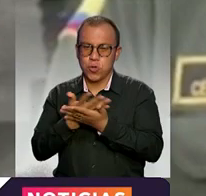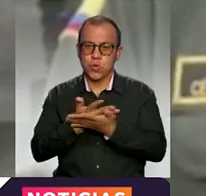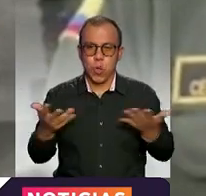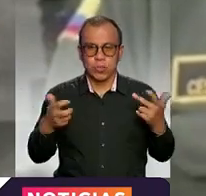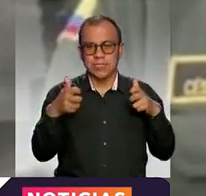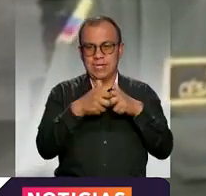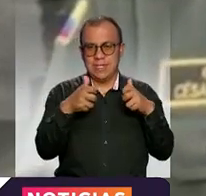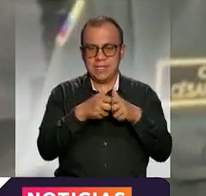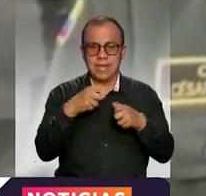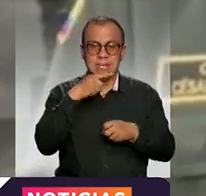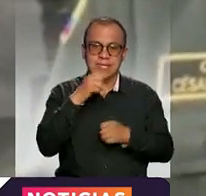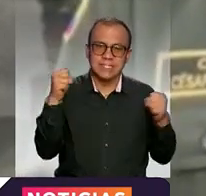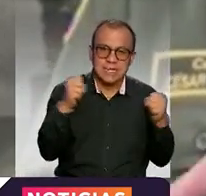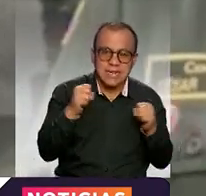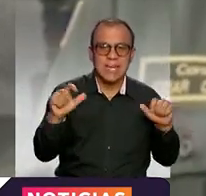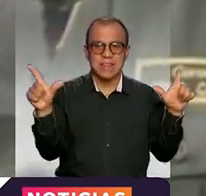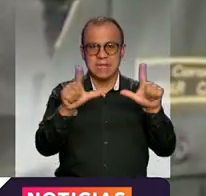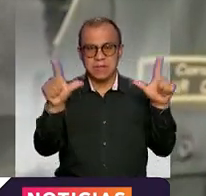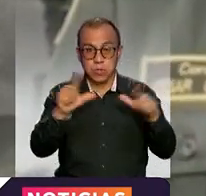electrónicos electrodomésticos y computadores